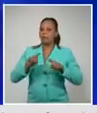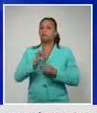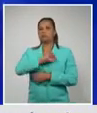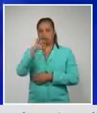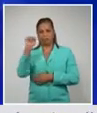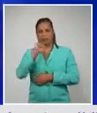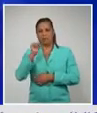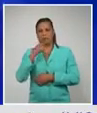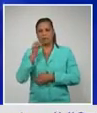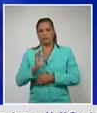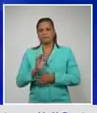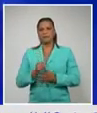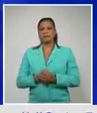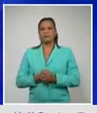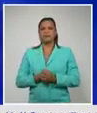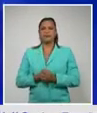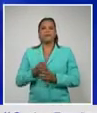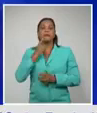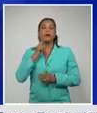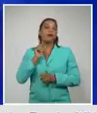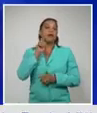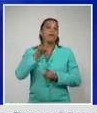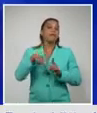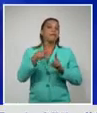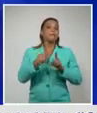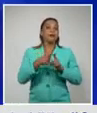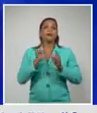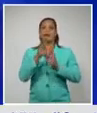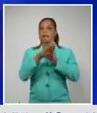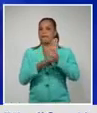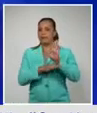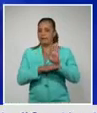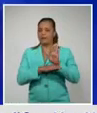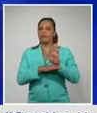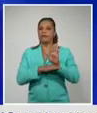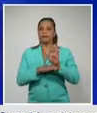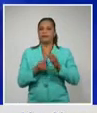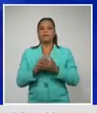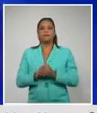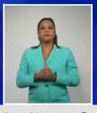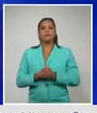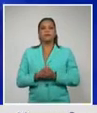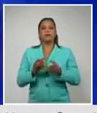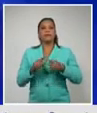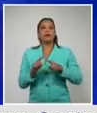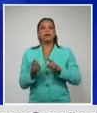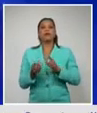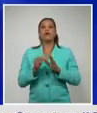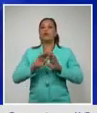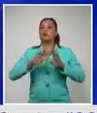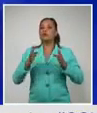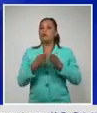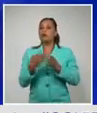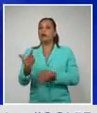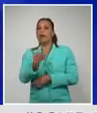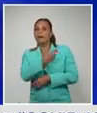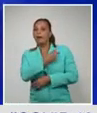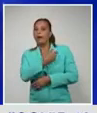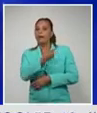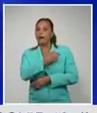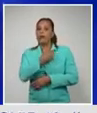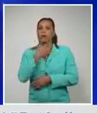y además de eso con las medidas. Y indiscutiblemente la aplicación de nuestros candidatos vacunales, de nuestras